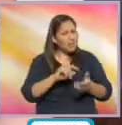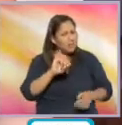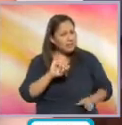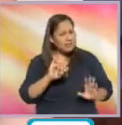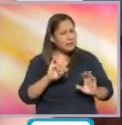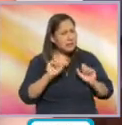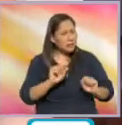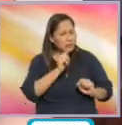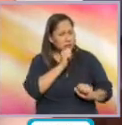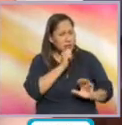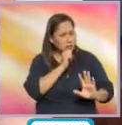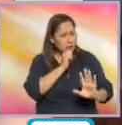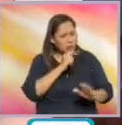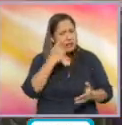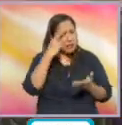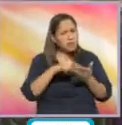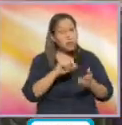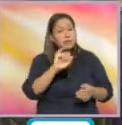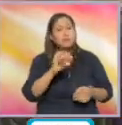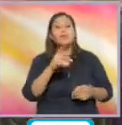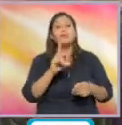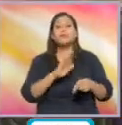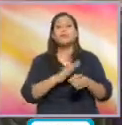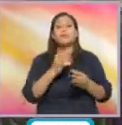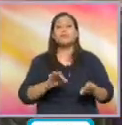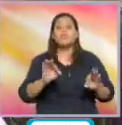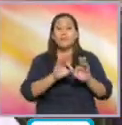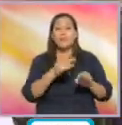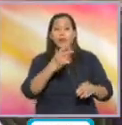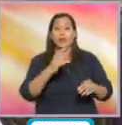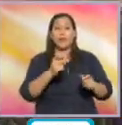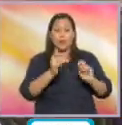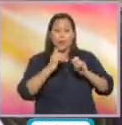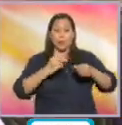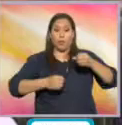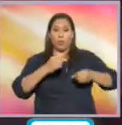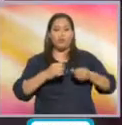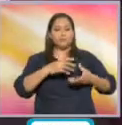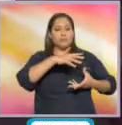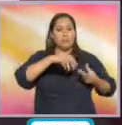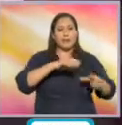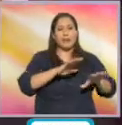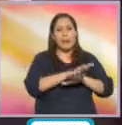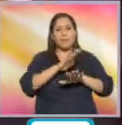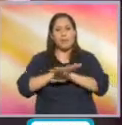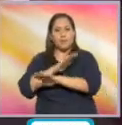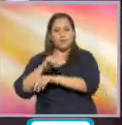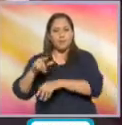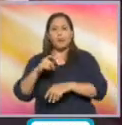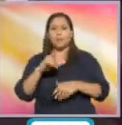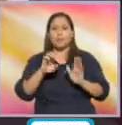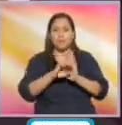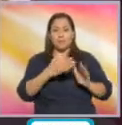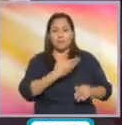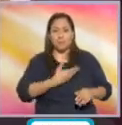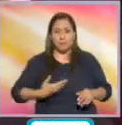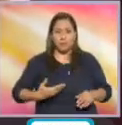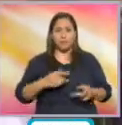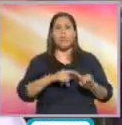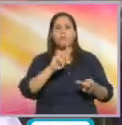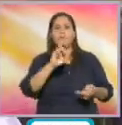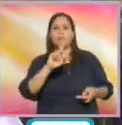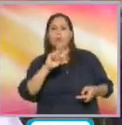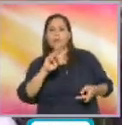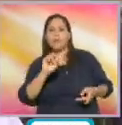estoy seguro, probablemente sí. Lo que es importante es que esos jurados están rotando. El presidente del jurado fue este año Pedro Almodóvar. Ah,